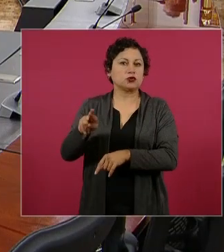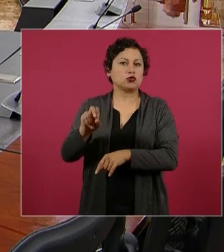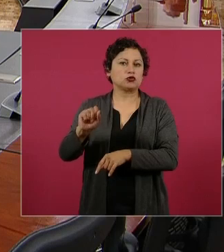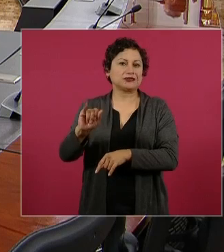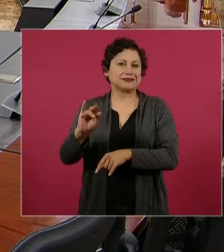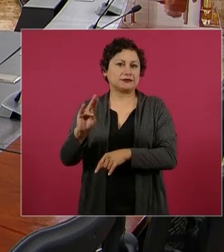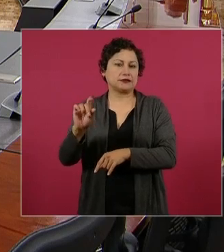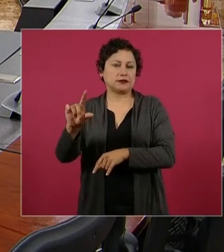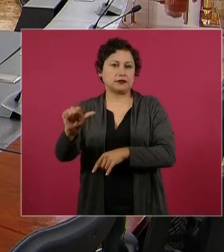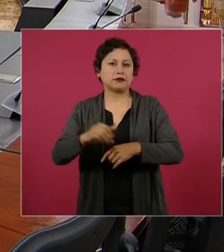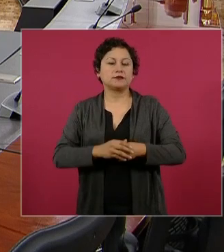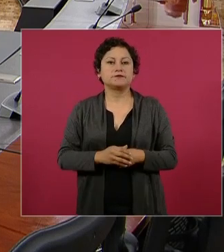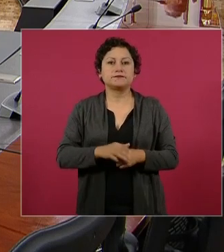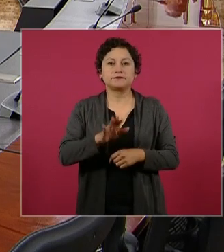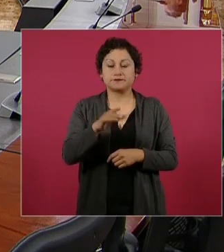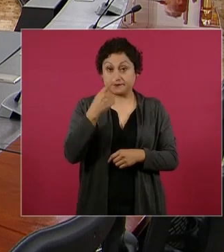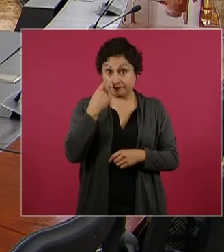Tenemos un reporte